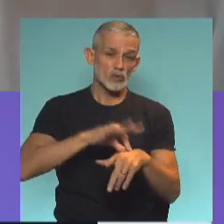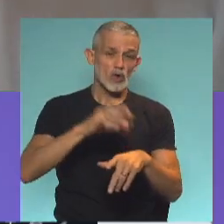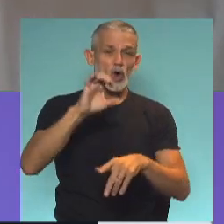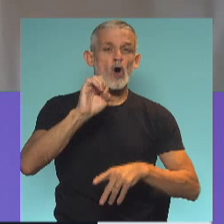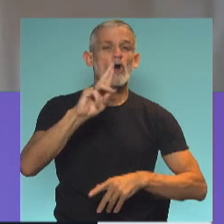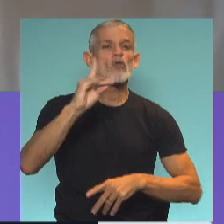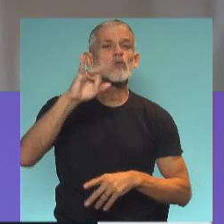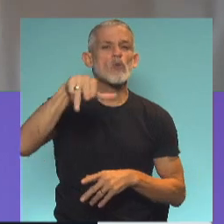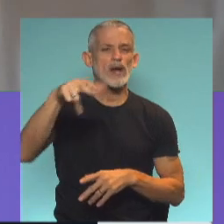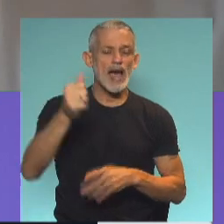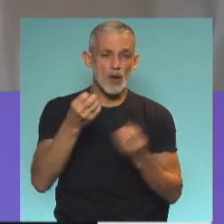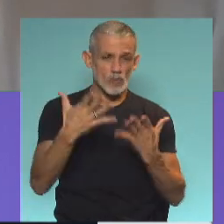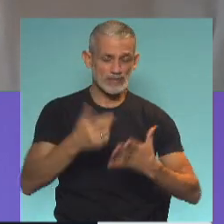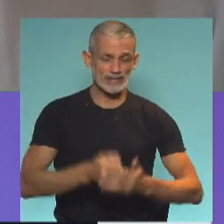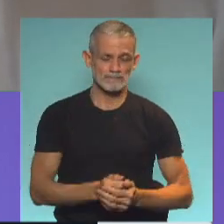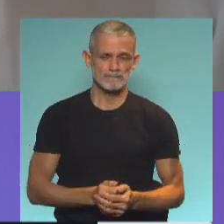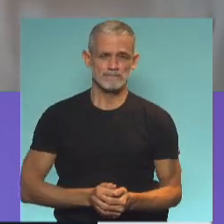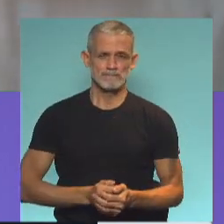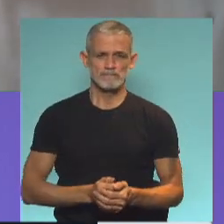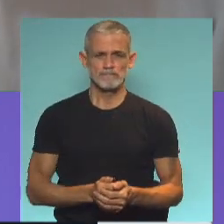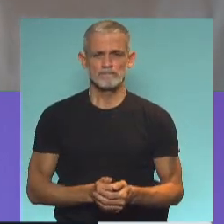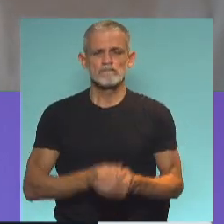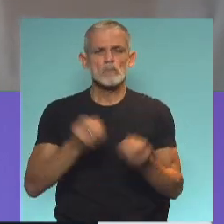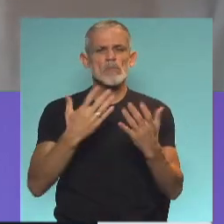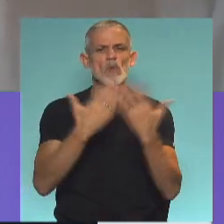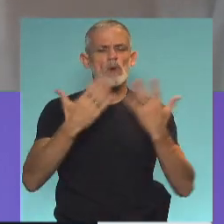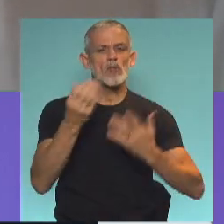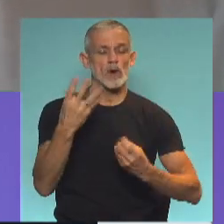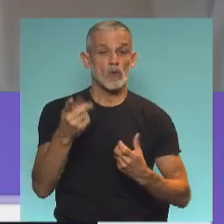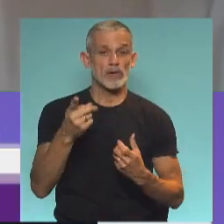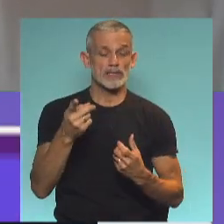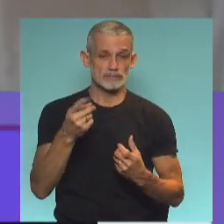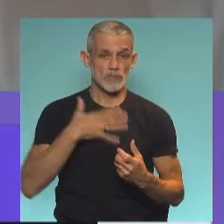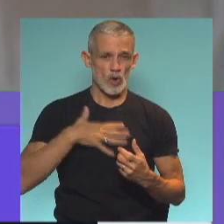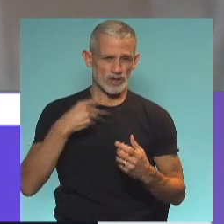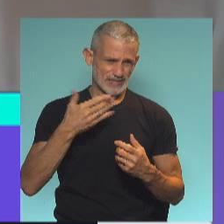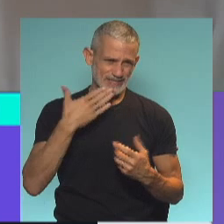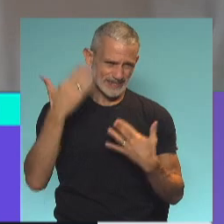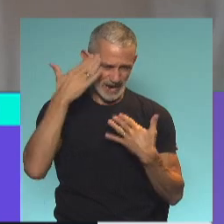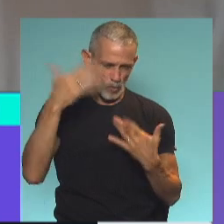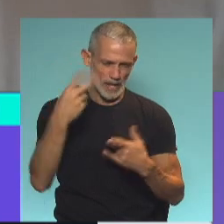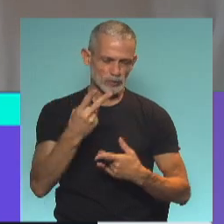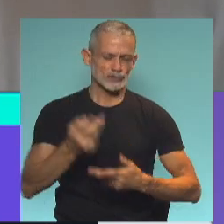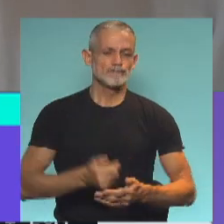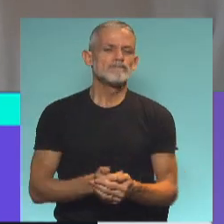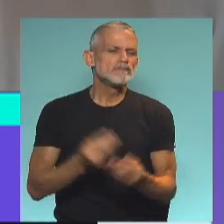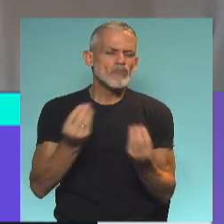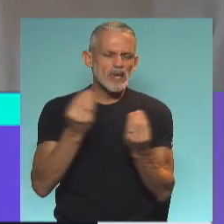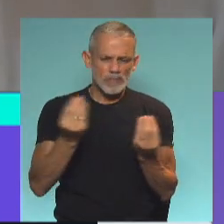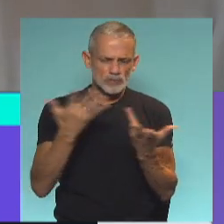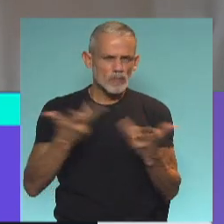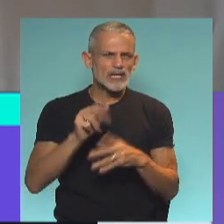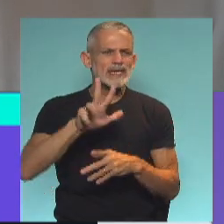Orduna. ¿Cómo le va, doctor? Buenos días. ¿Qué tal? Buenos días, ¿cómo les va? Un gusto saludarlos. Bueno, ¿qué pasó? ¿Por qué